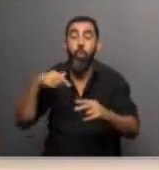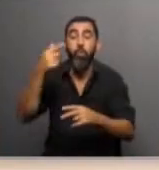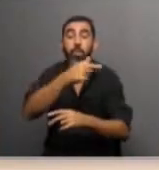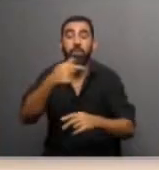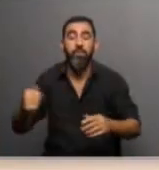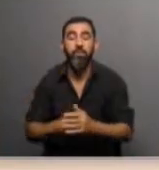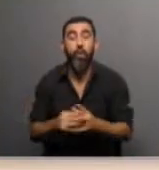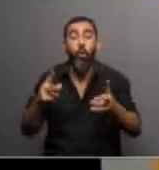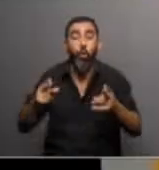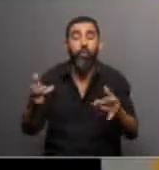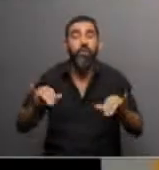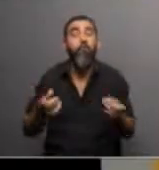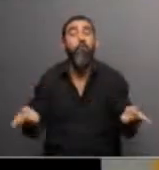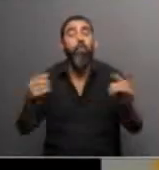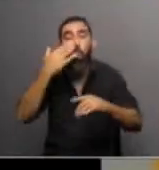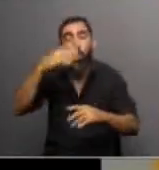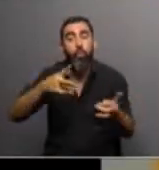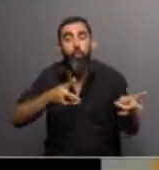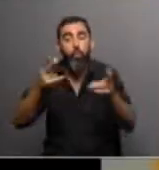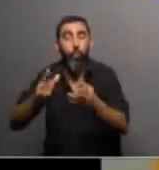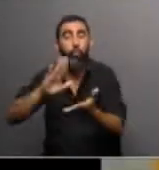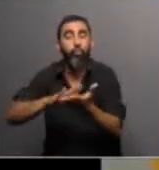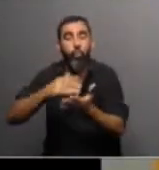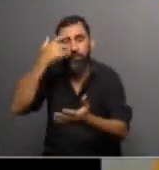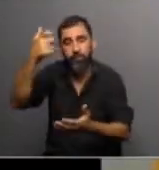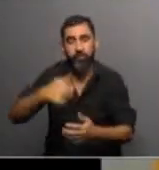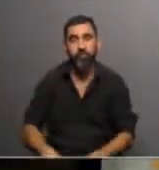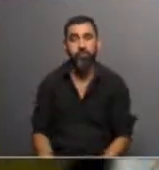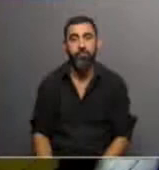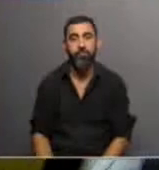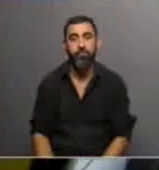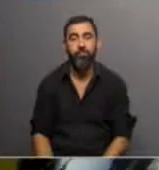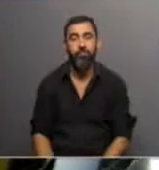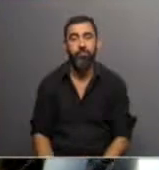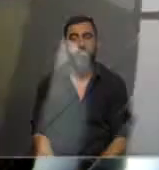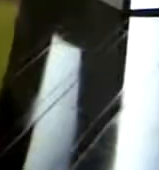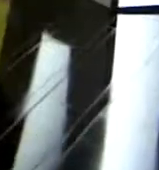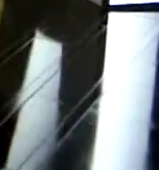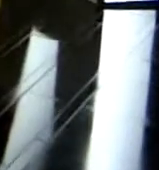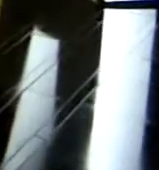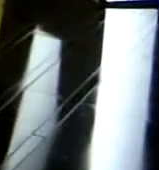Nueva pausa, ya volvemos en el último tramo de Sobre Ciencia.